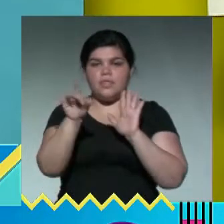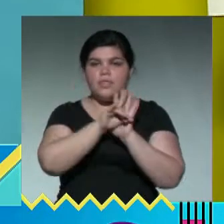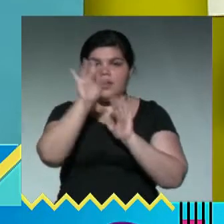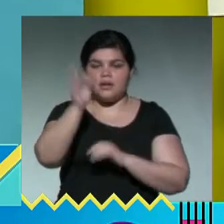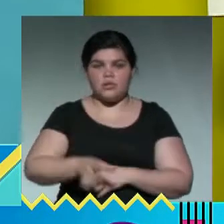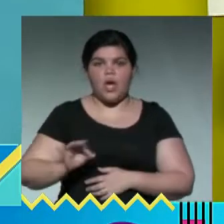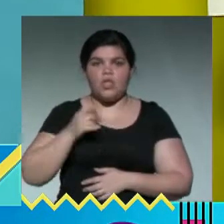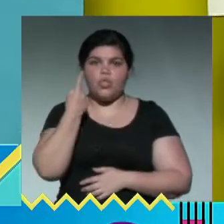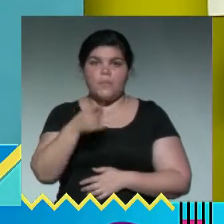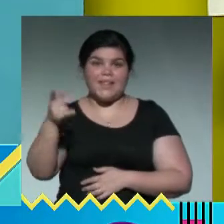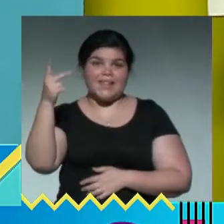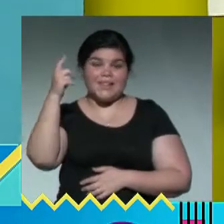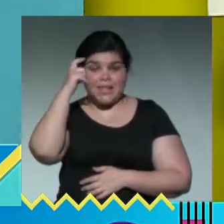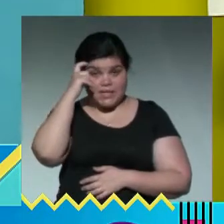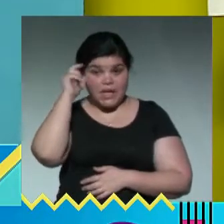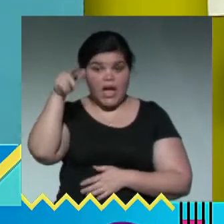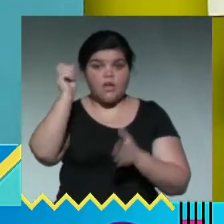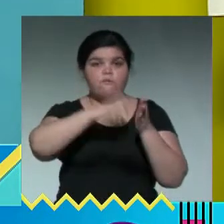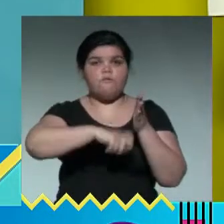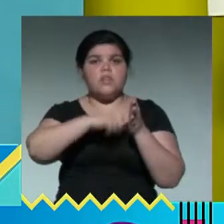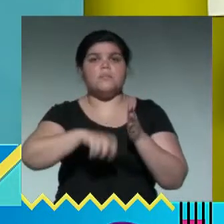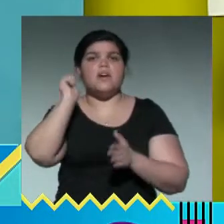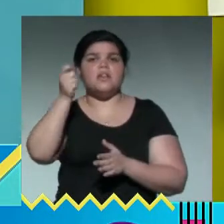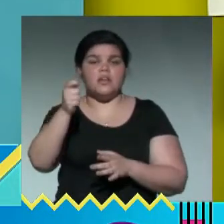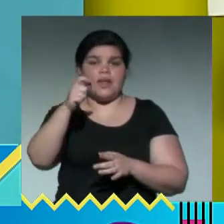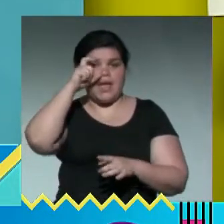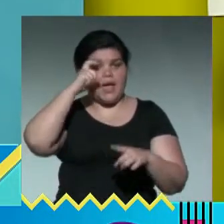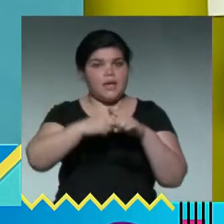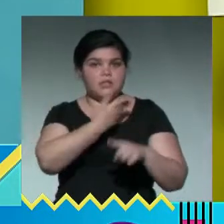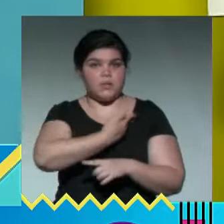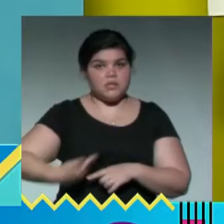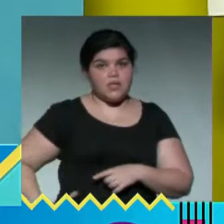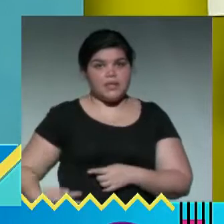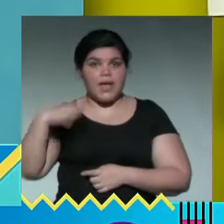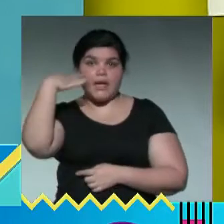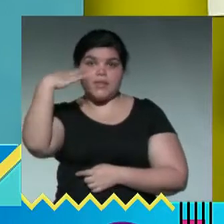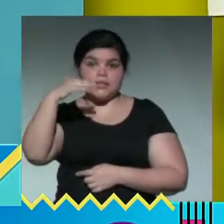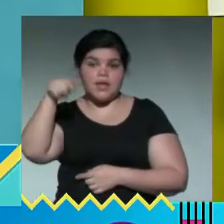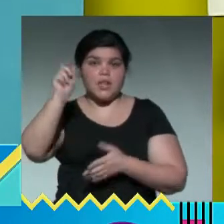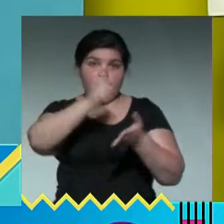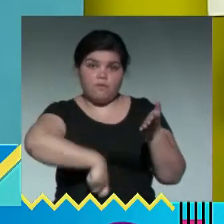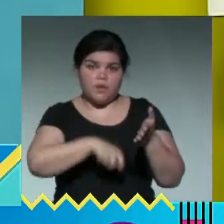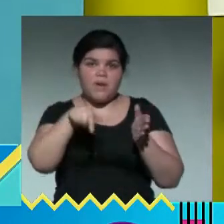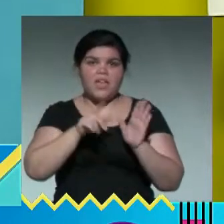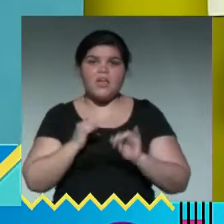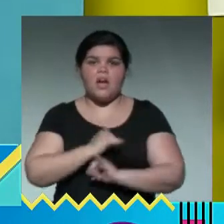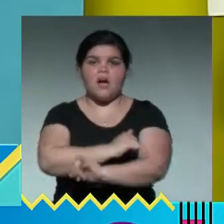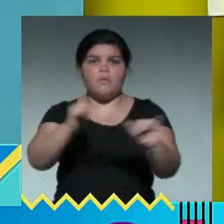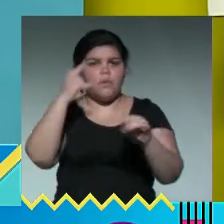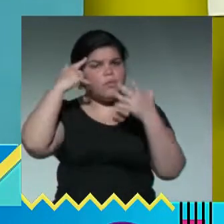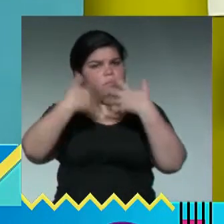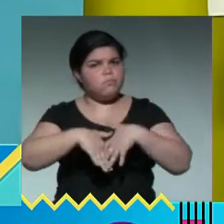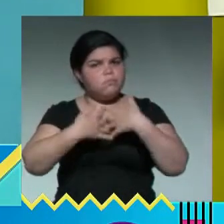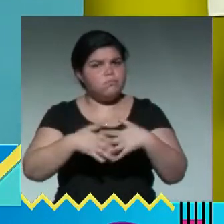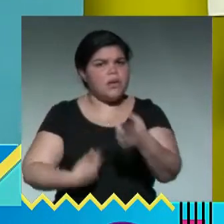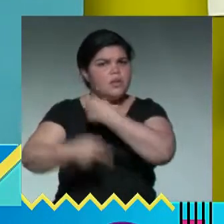2010 nuevamente, que fue firmado por la expresidenta Cristina Fernández de Kirchner. Lo plantea como un día de reflexión histórica y